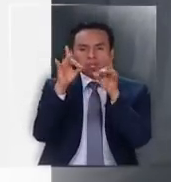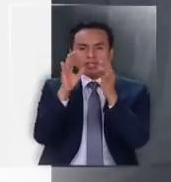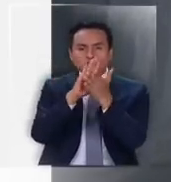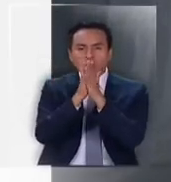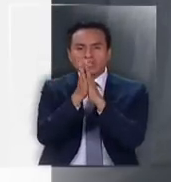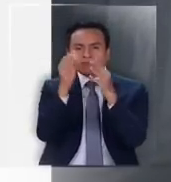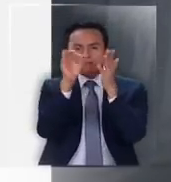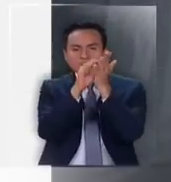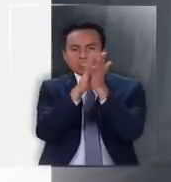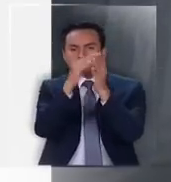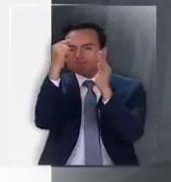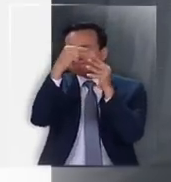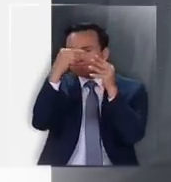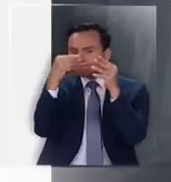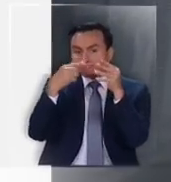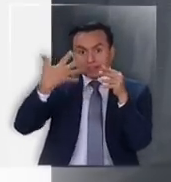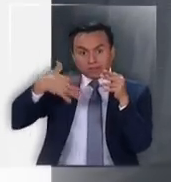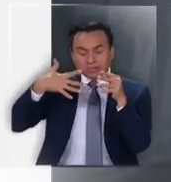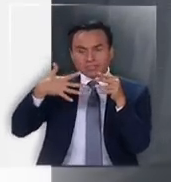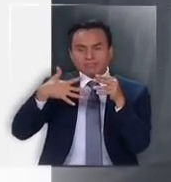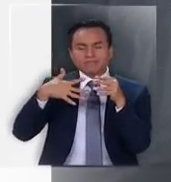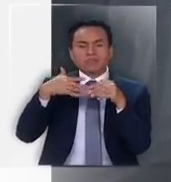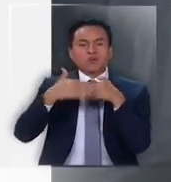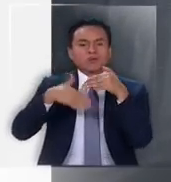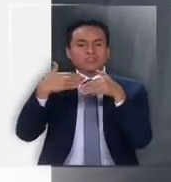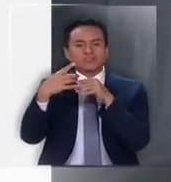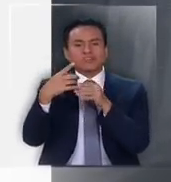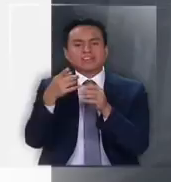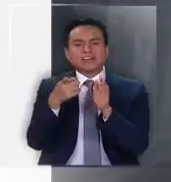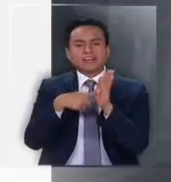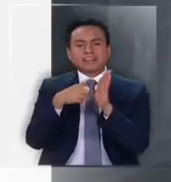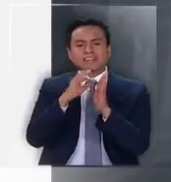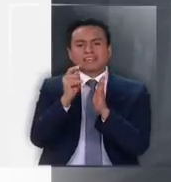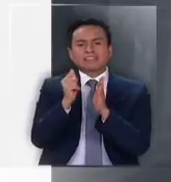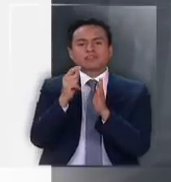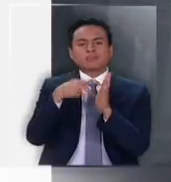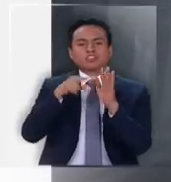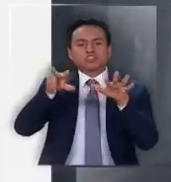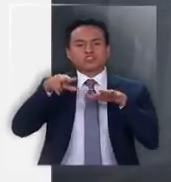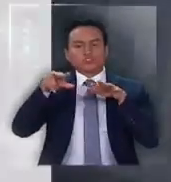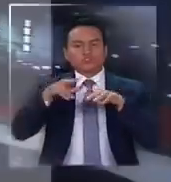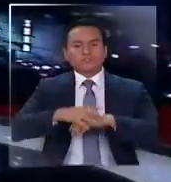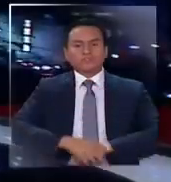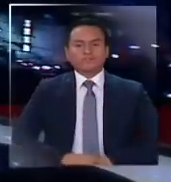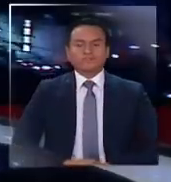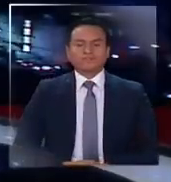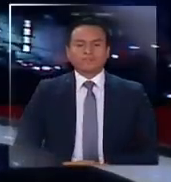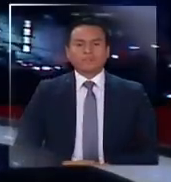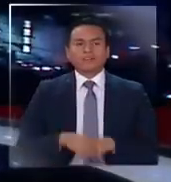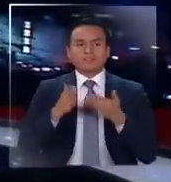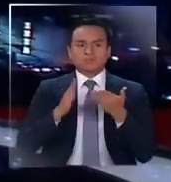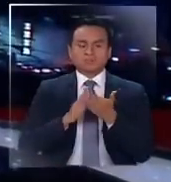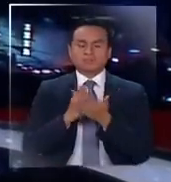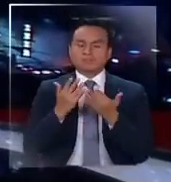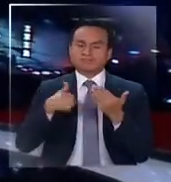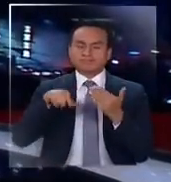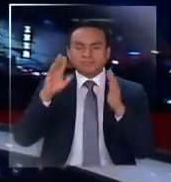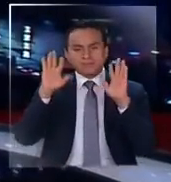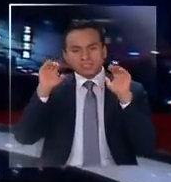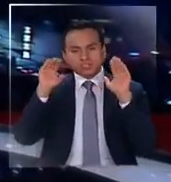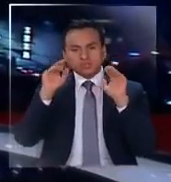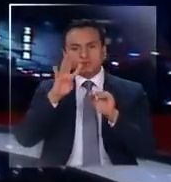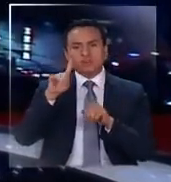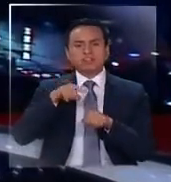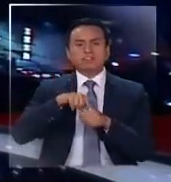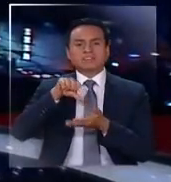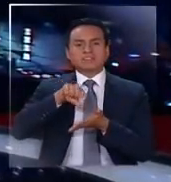todas esas fechas relevantes de lo que queda de la operación Renta 2018. Así comenzamos a despedirnos en este